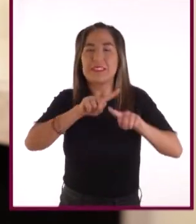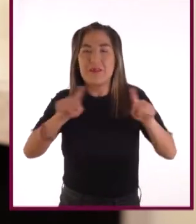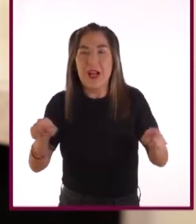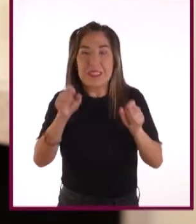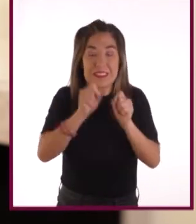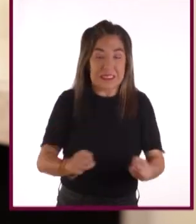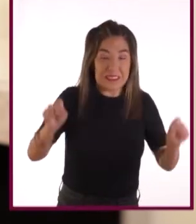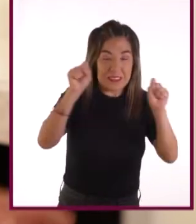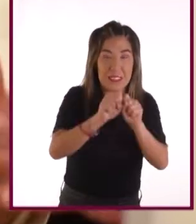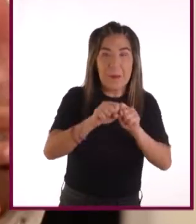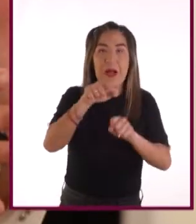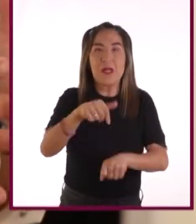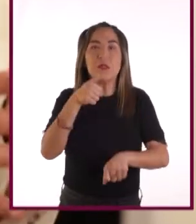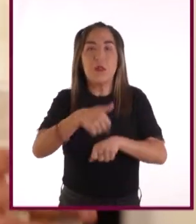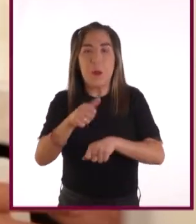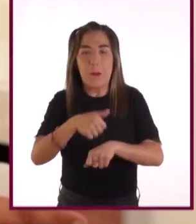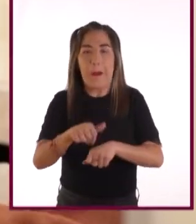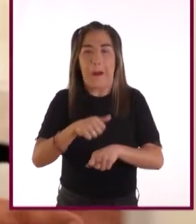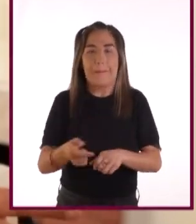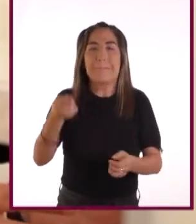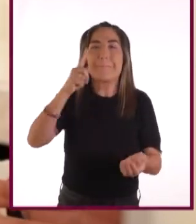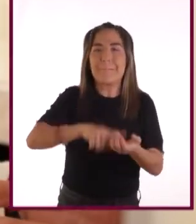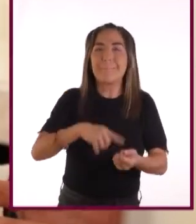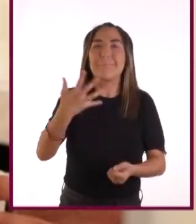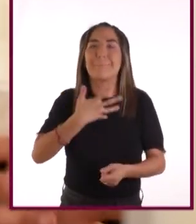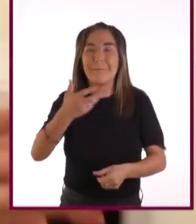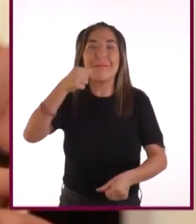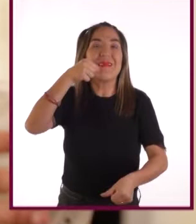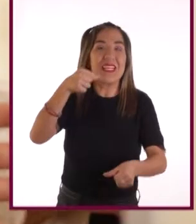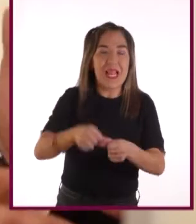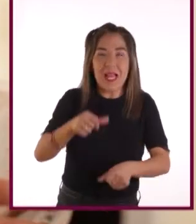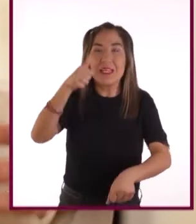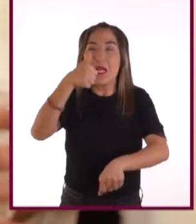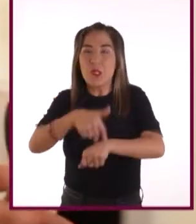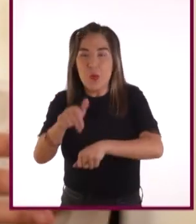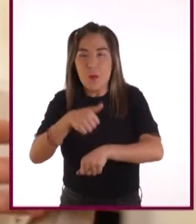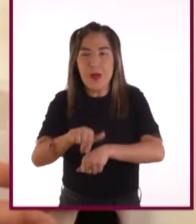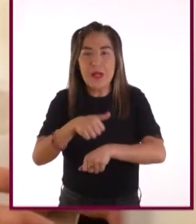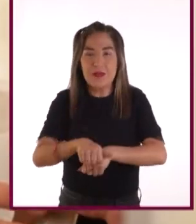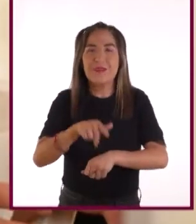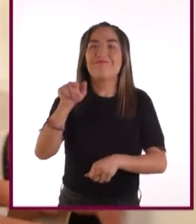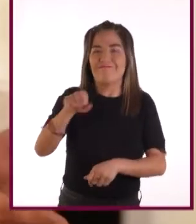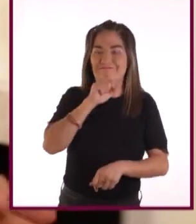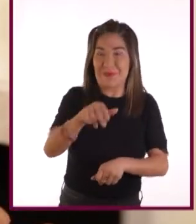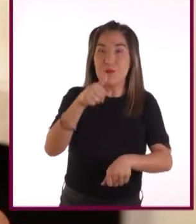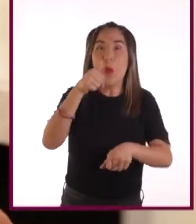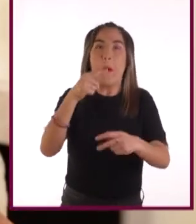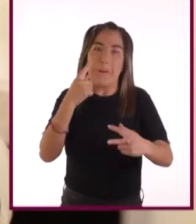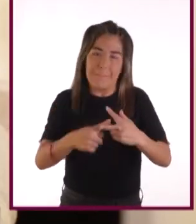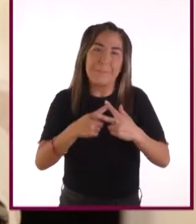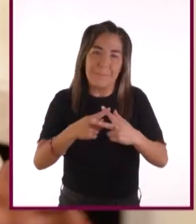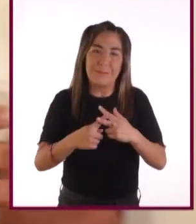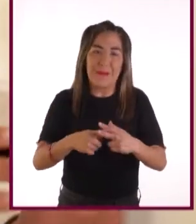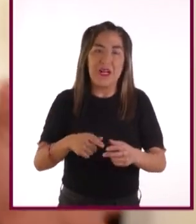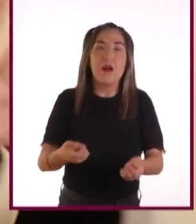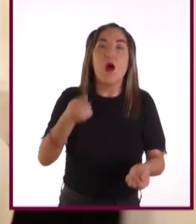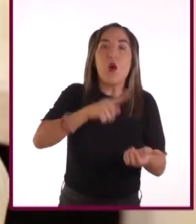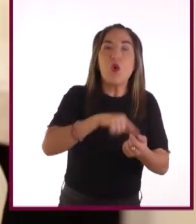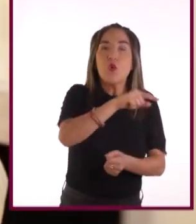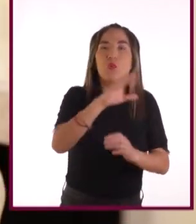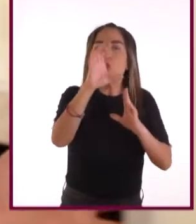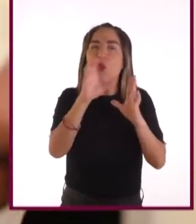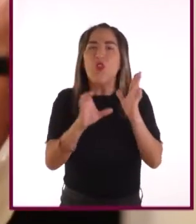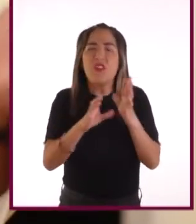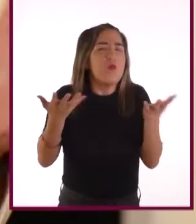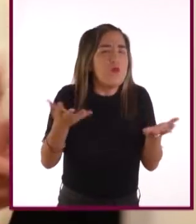entre un sistema de numeración que tenga, ¿no?, letras y números, ¿no?, como las matemáticas, a un